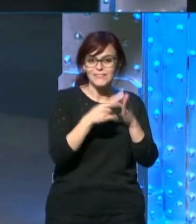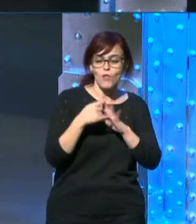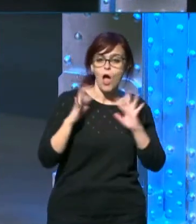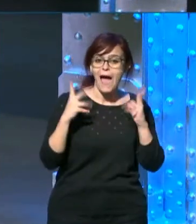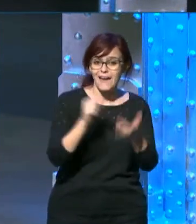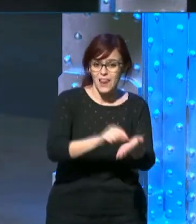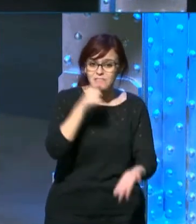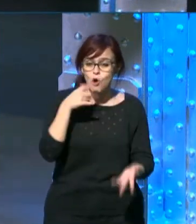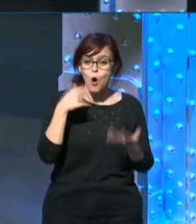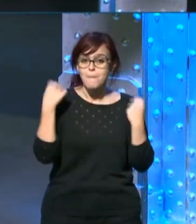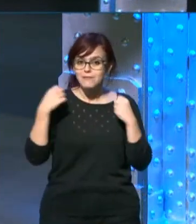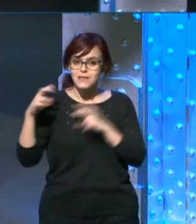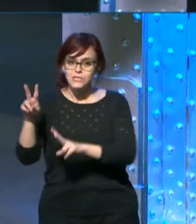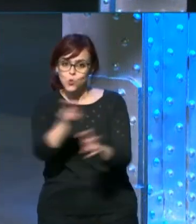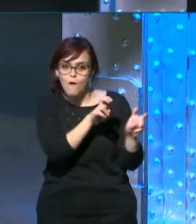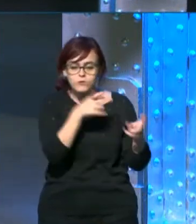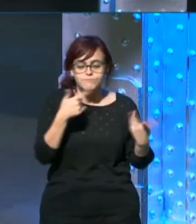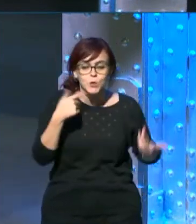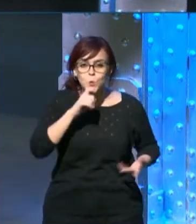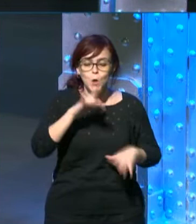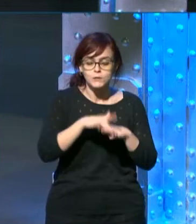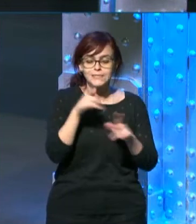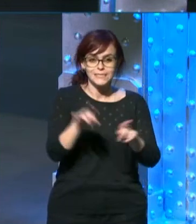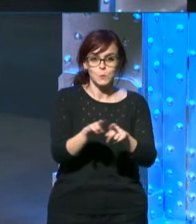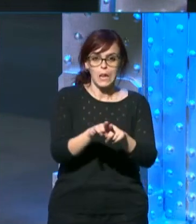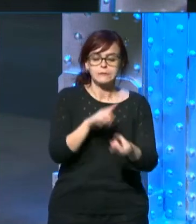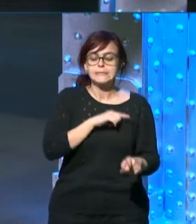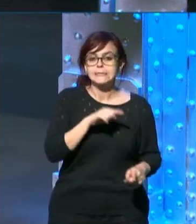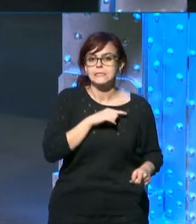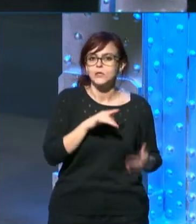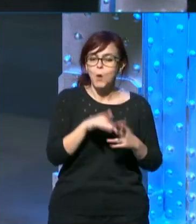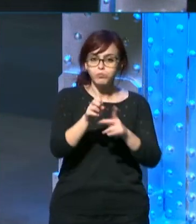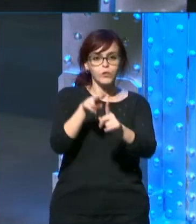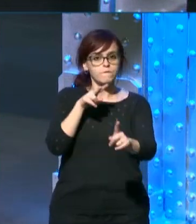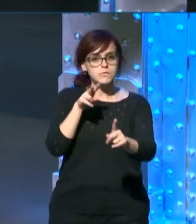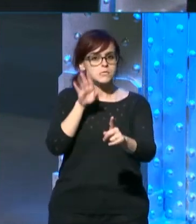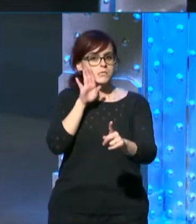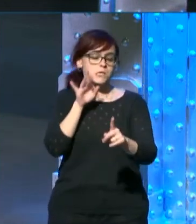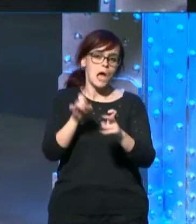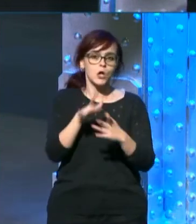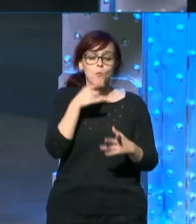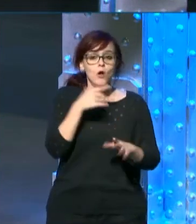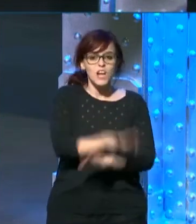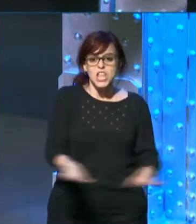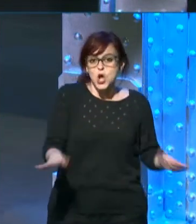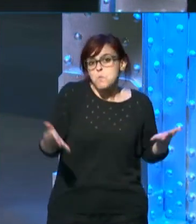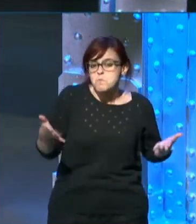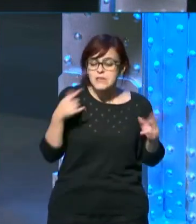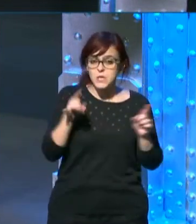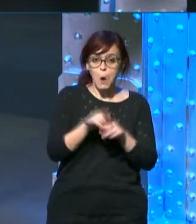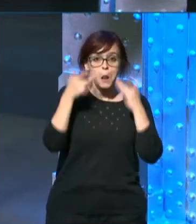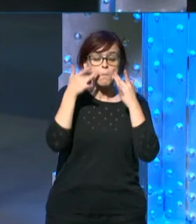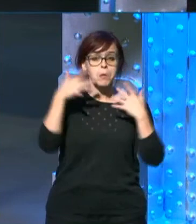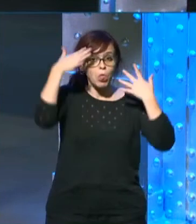o las nuevas prácticas que quiero incorporar en un proyecto. Por un lado tengo esa perspectiva o ese punto de vista de un niño, ¿no? De, oye, me